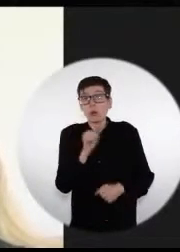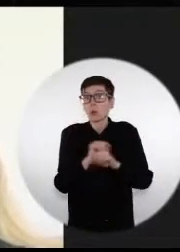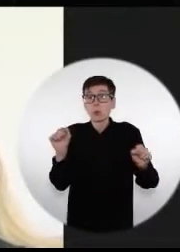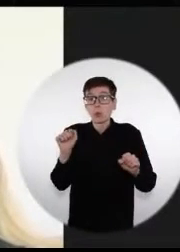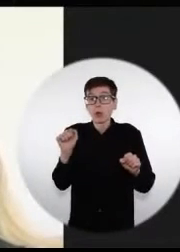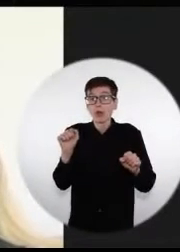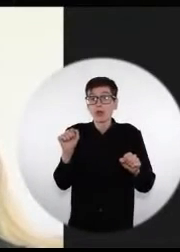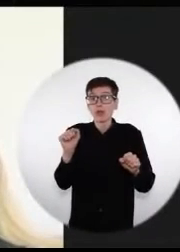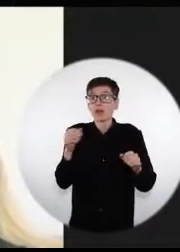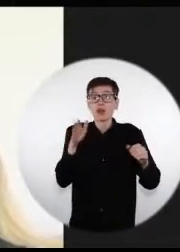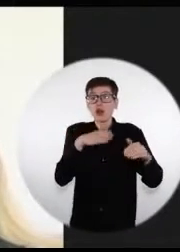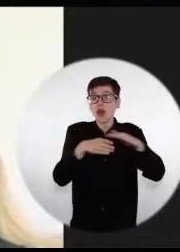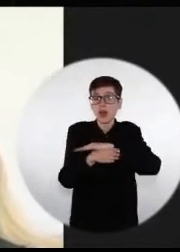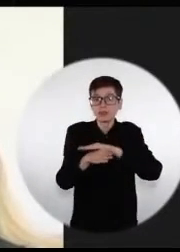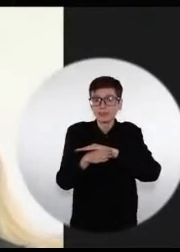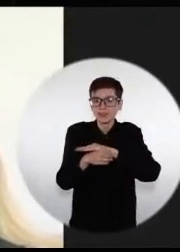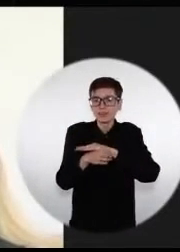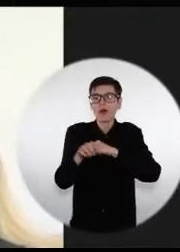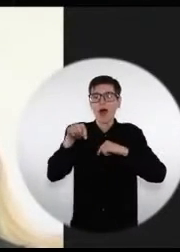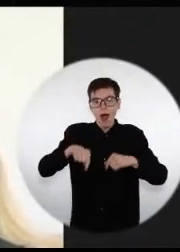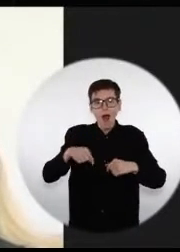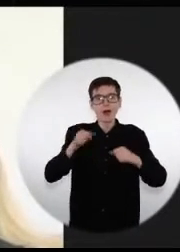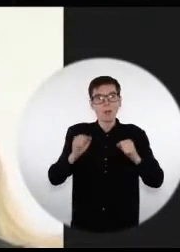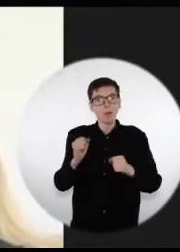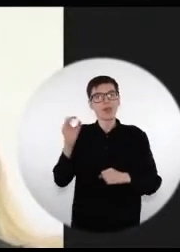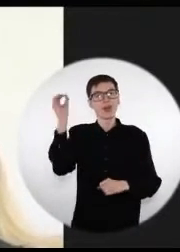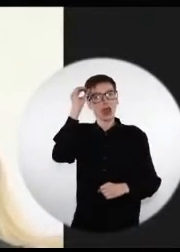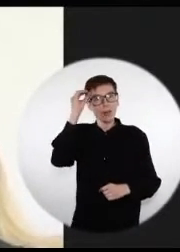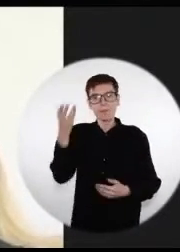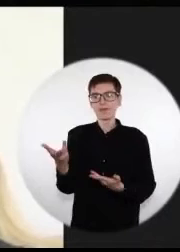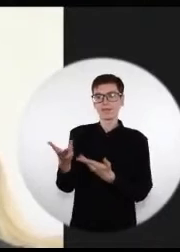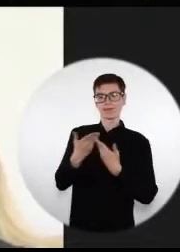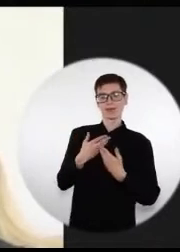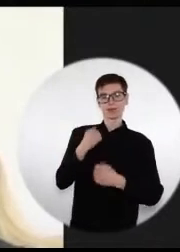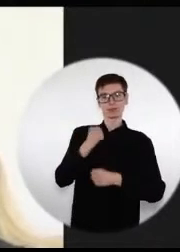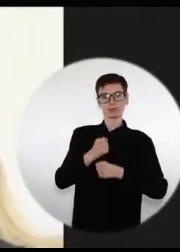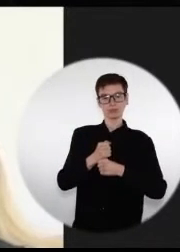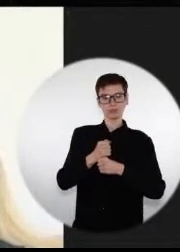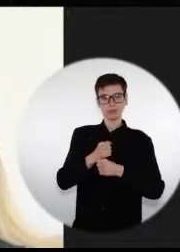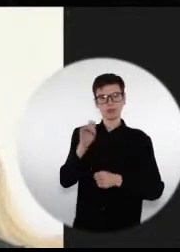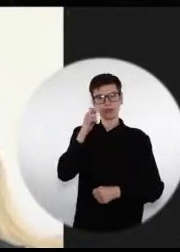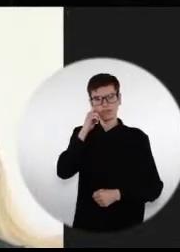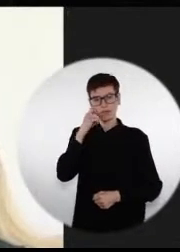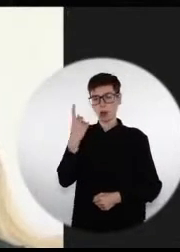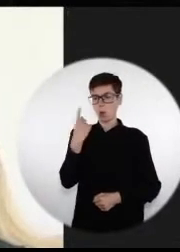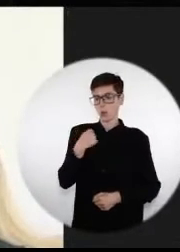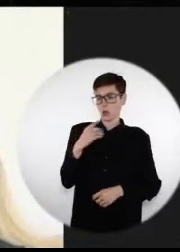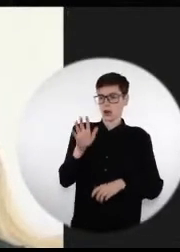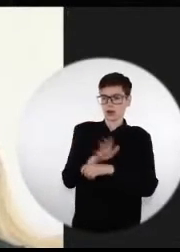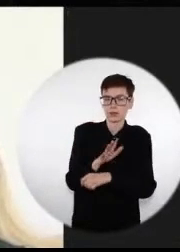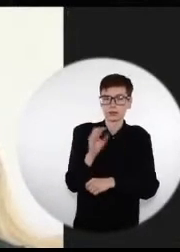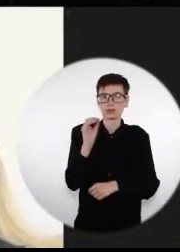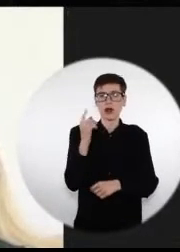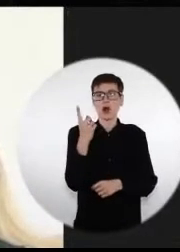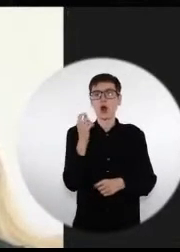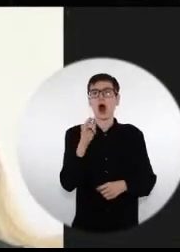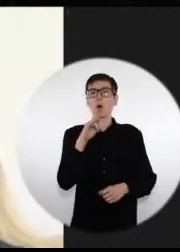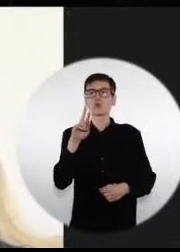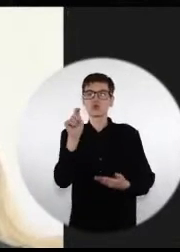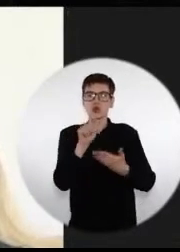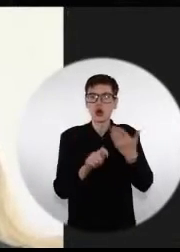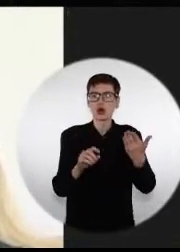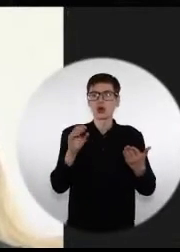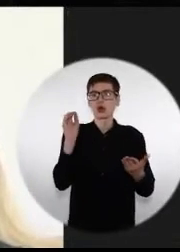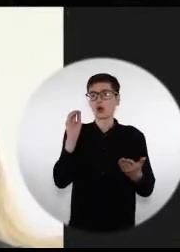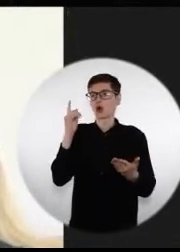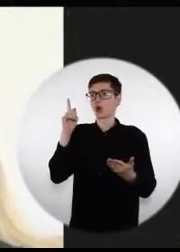permitir que estas personas que no han podido ser público porque no tienen el acceso puedan opinar sobre tu trabajo y creo que eso para